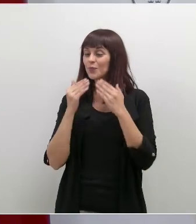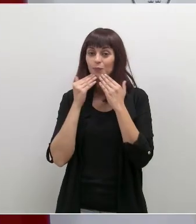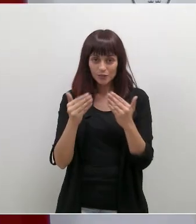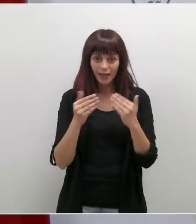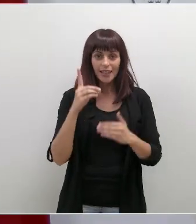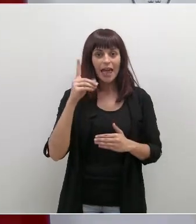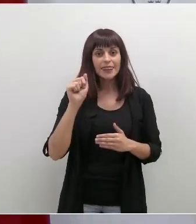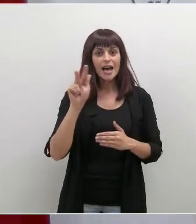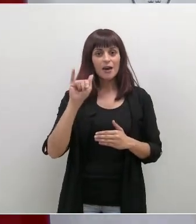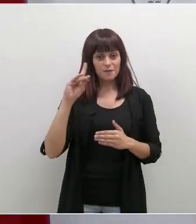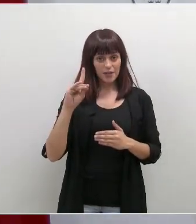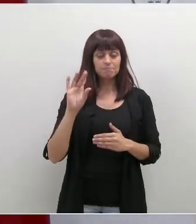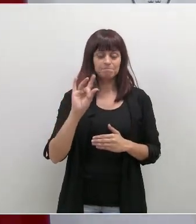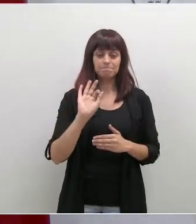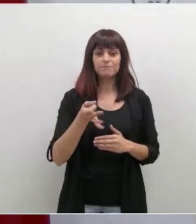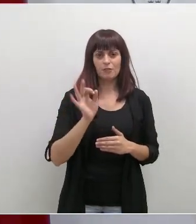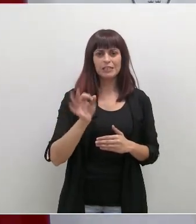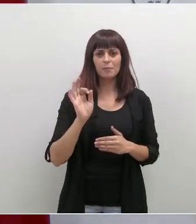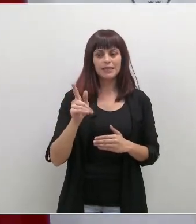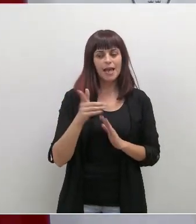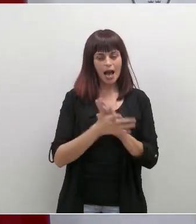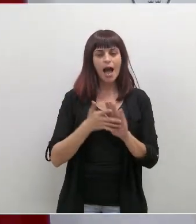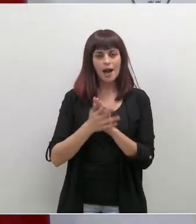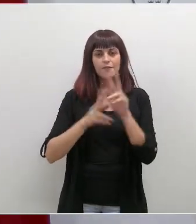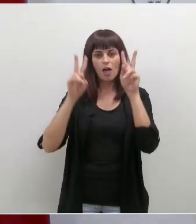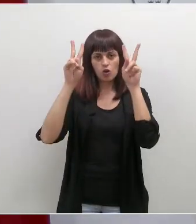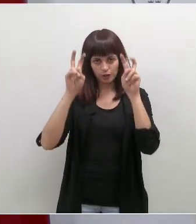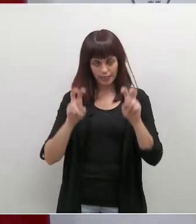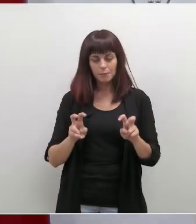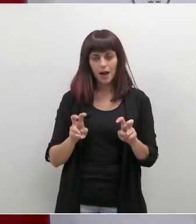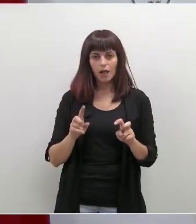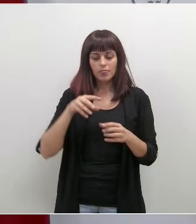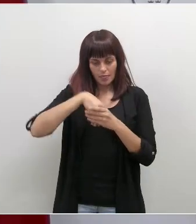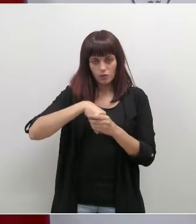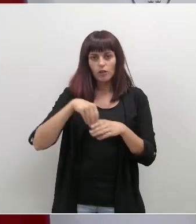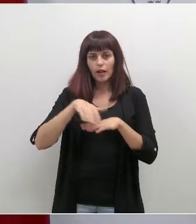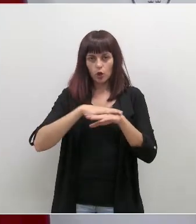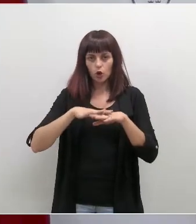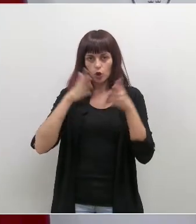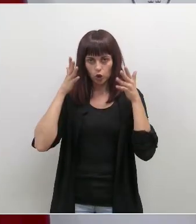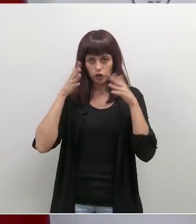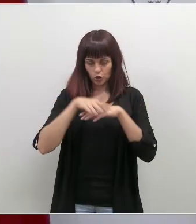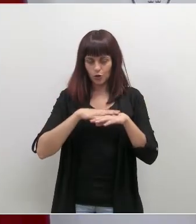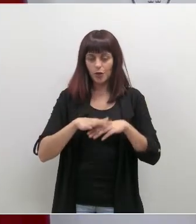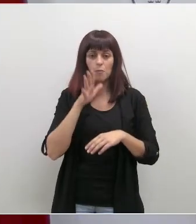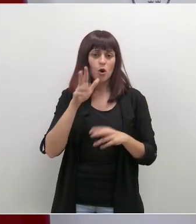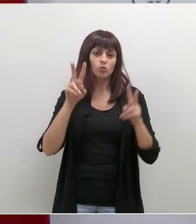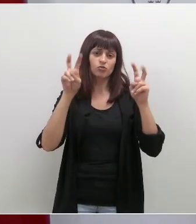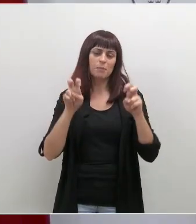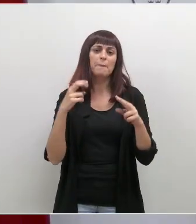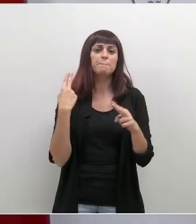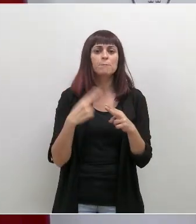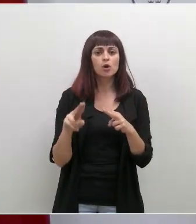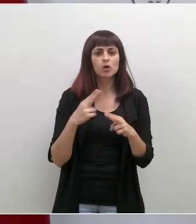David. Sí, efectivamente, lo hemos tratado en este tema en el seno del Consejo de Gobierno, puesto que es un tema